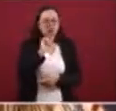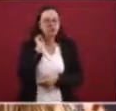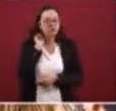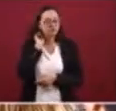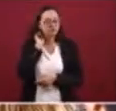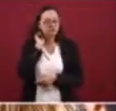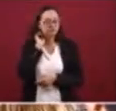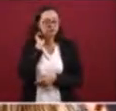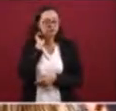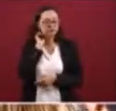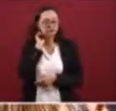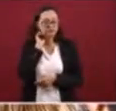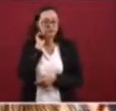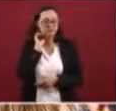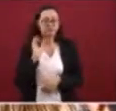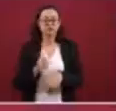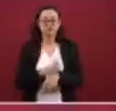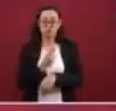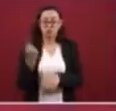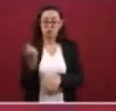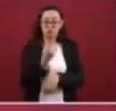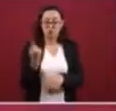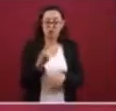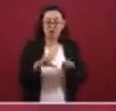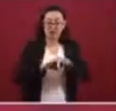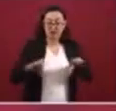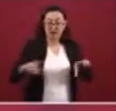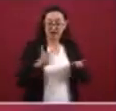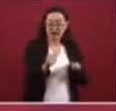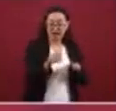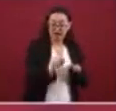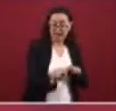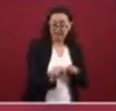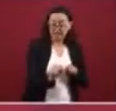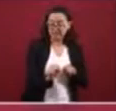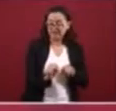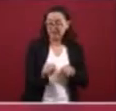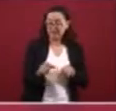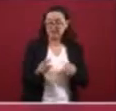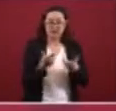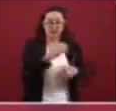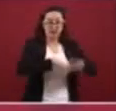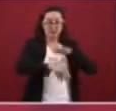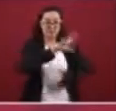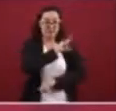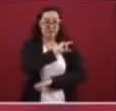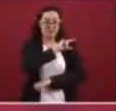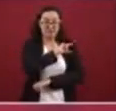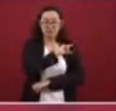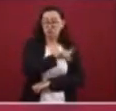porque las tarifas que quieren cobrarle a la Comisión Federal de Electricidad están por las nubes.